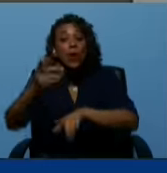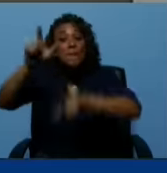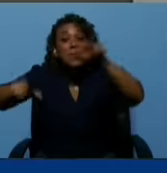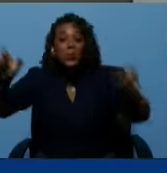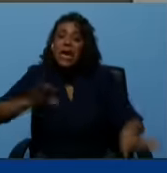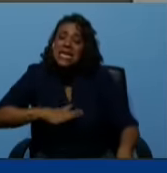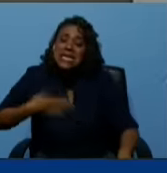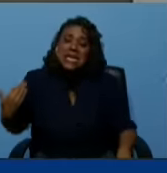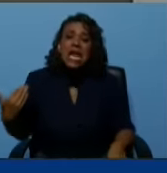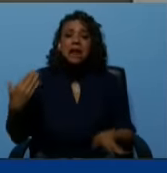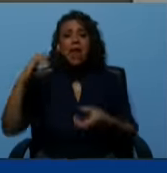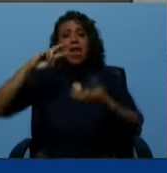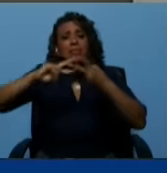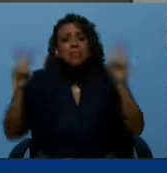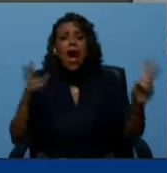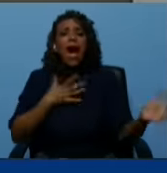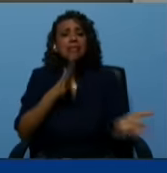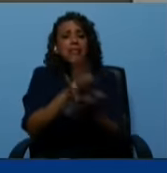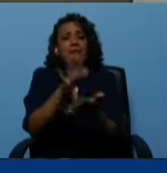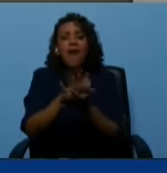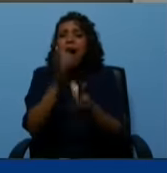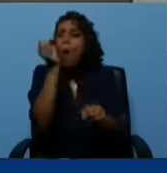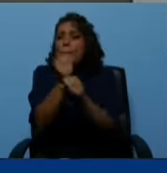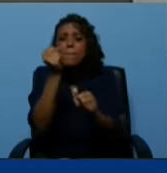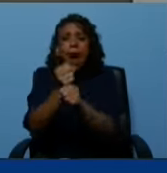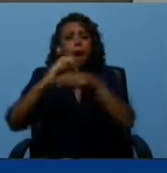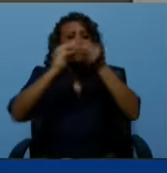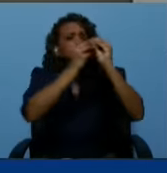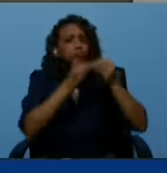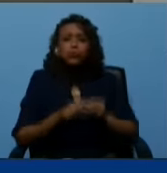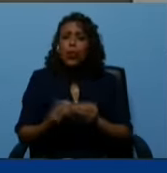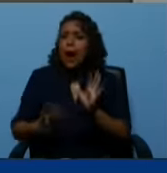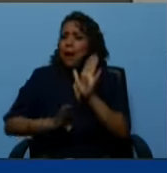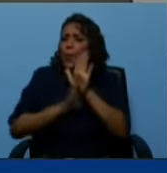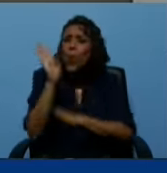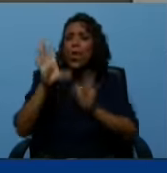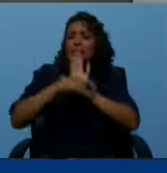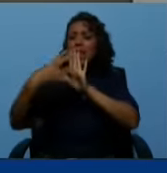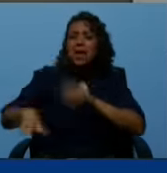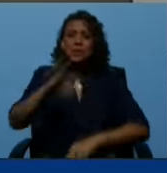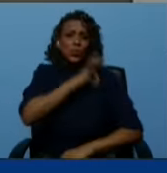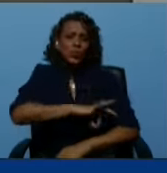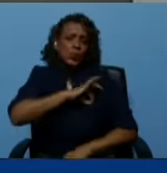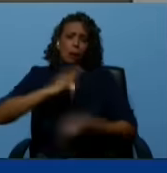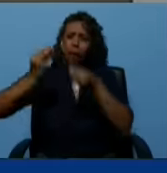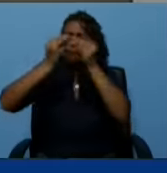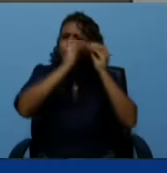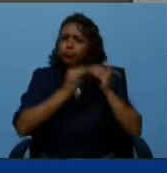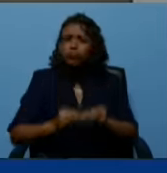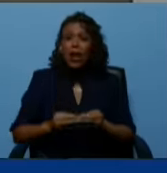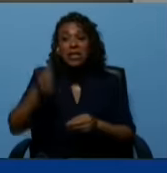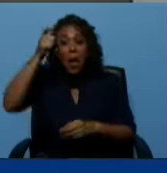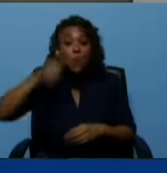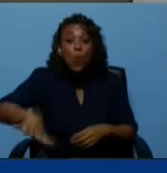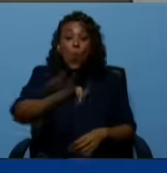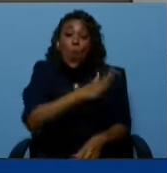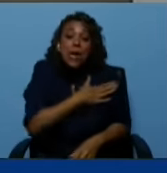trabajo, progreso, recuperación completa de la economía, recuperación de los derechos sociales. Este pueblo